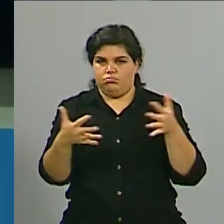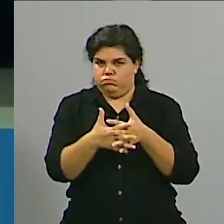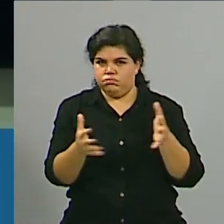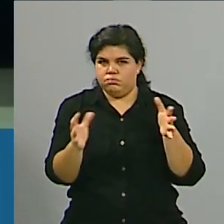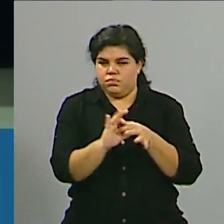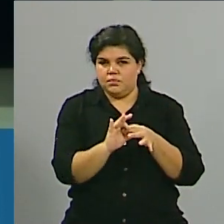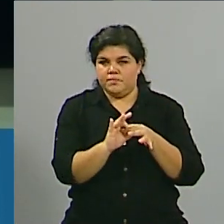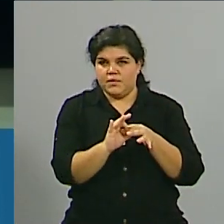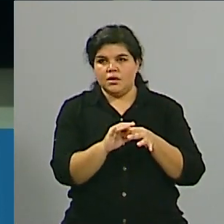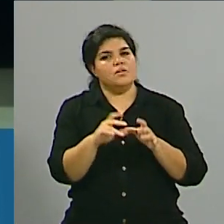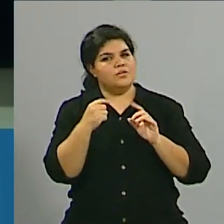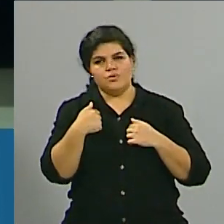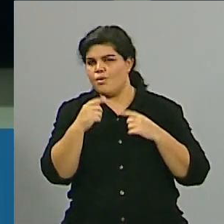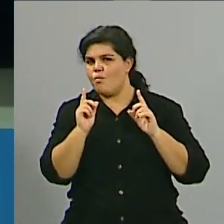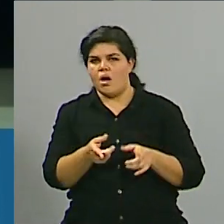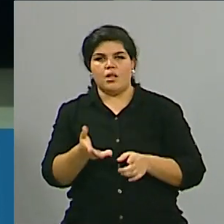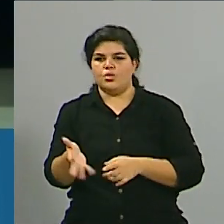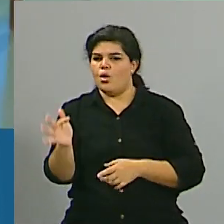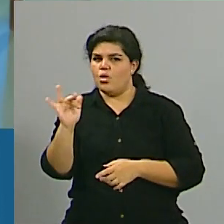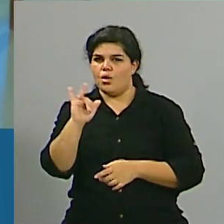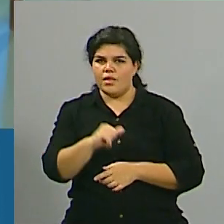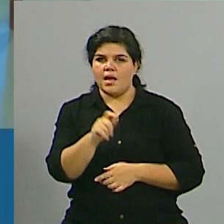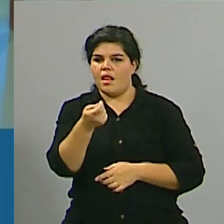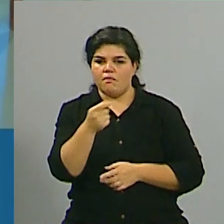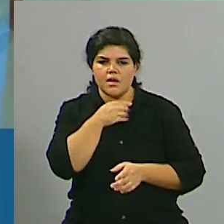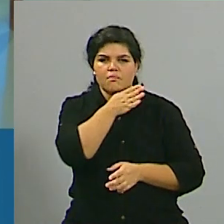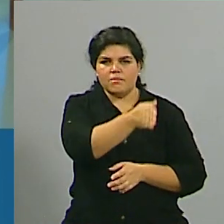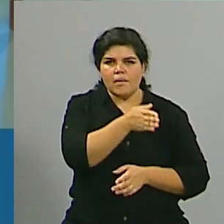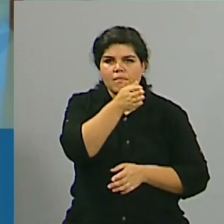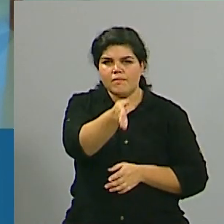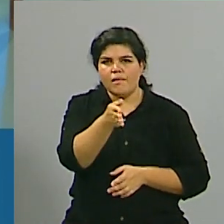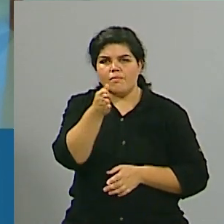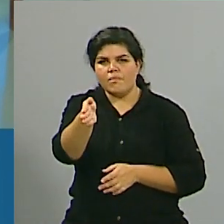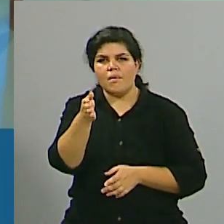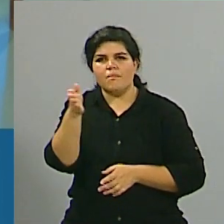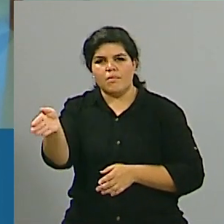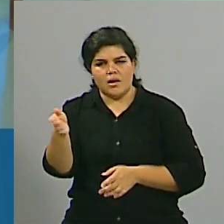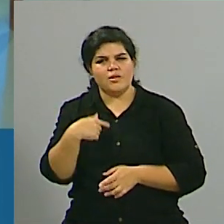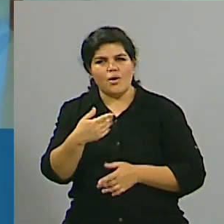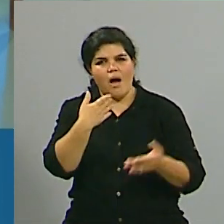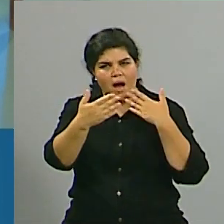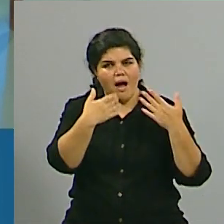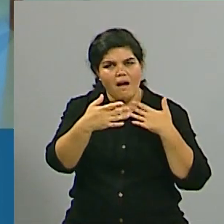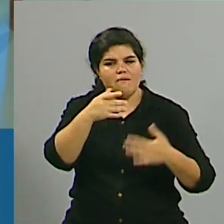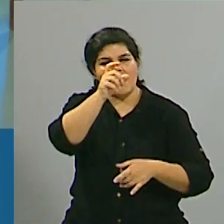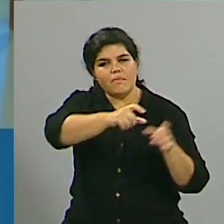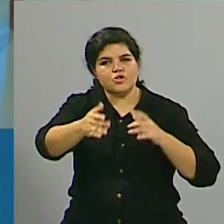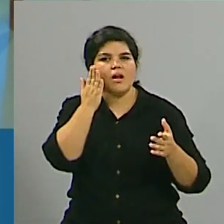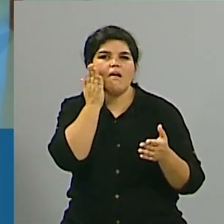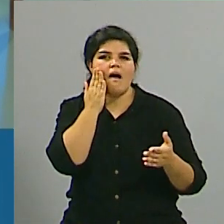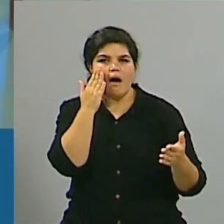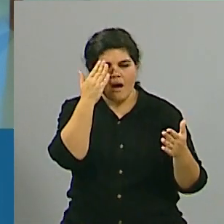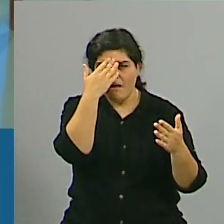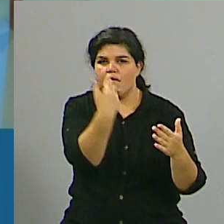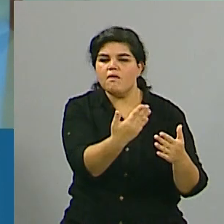concejal y como que sigo caminando todos los días Lavalle, somos los cercanos a los vecinos. Muchas veces la gestión provincial es un poco más lejana y